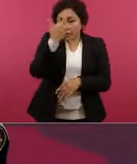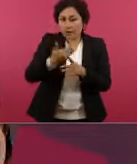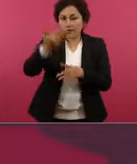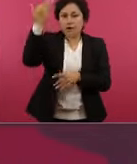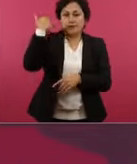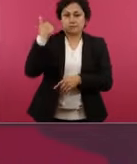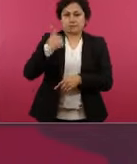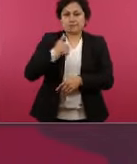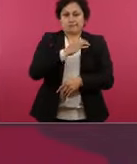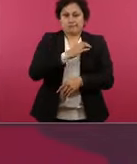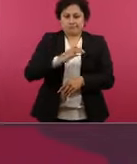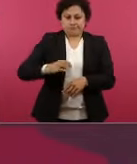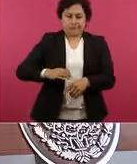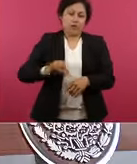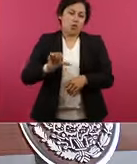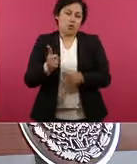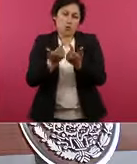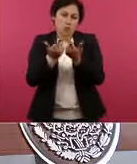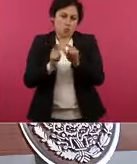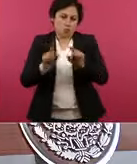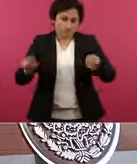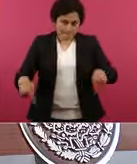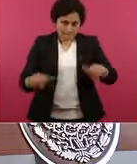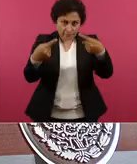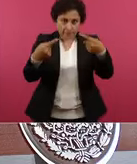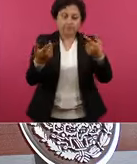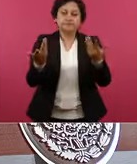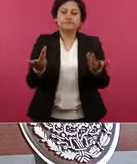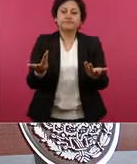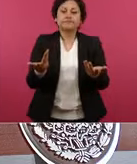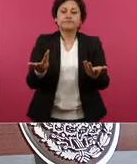y nos cerraban, desde luego, los medios